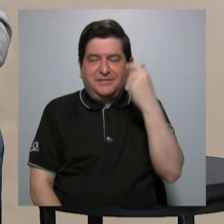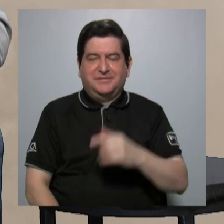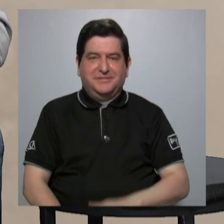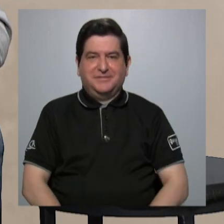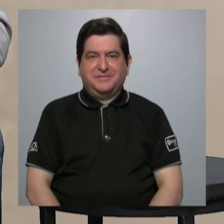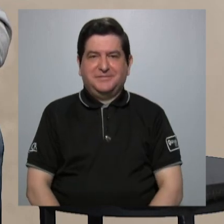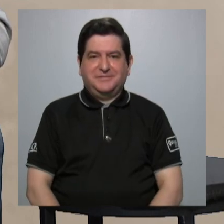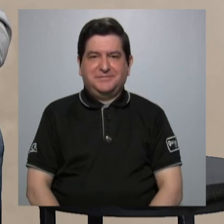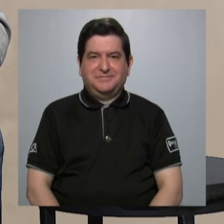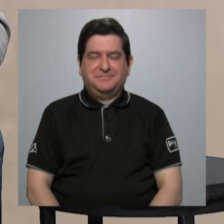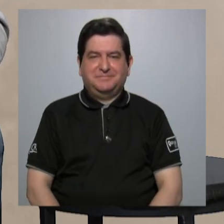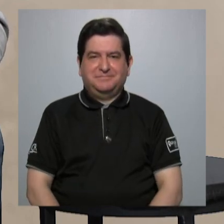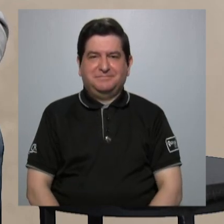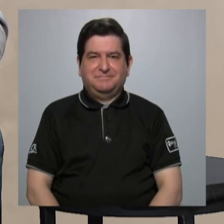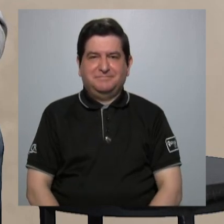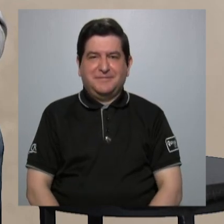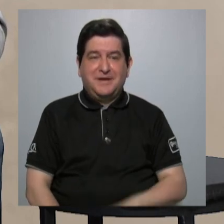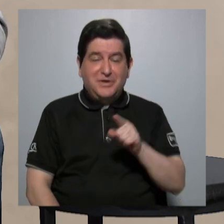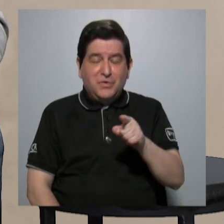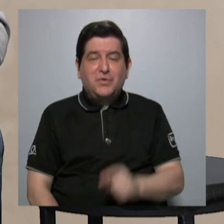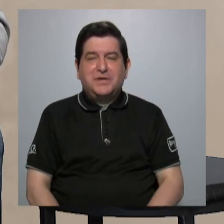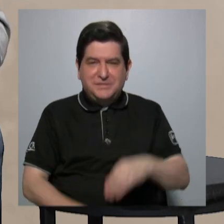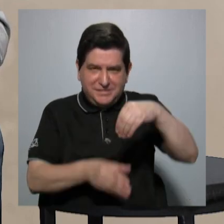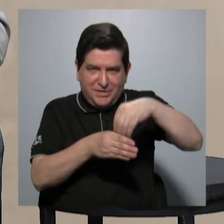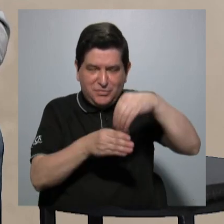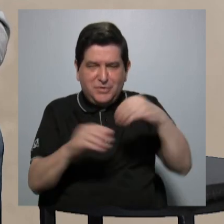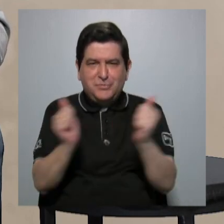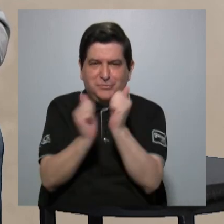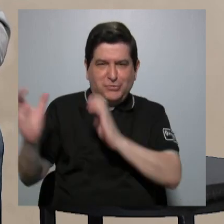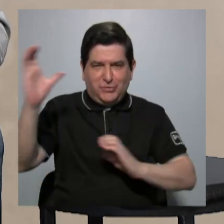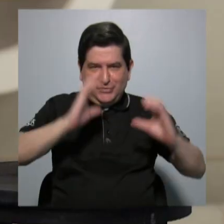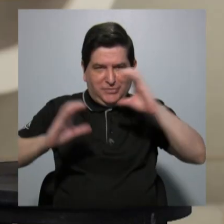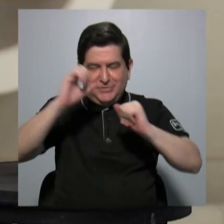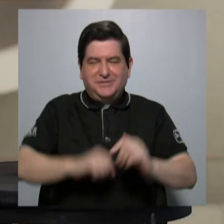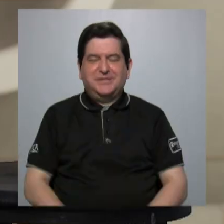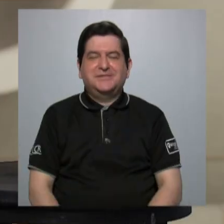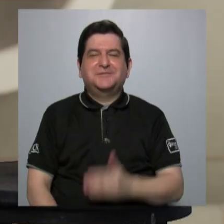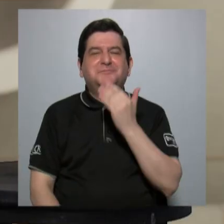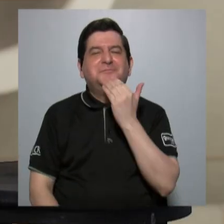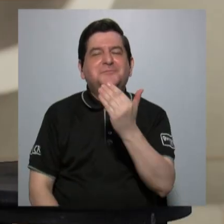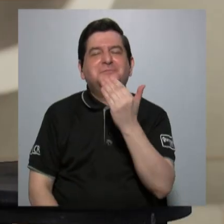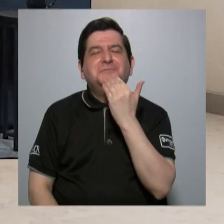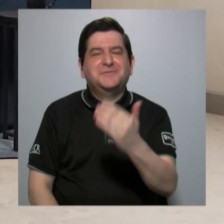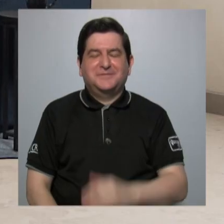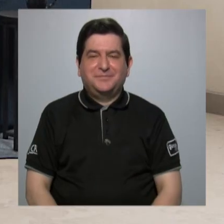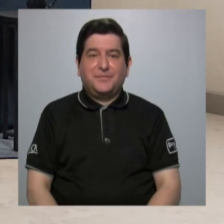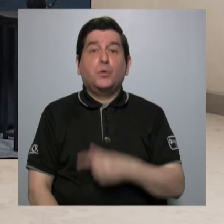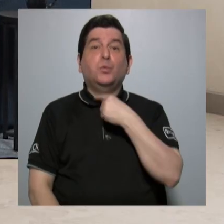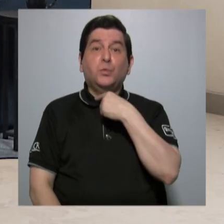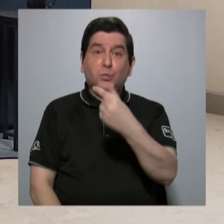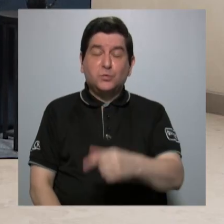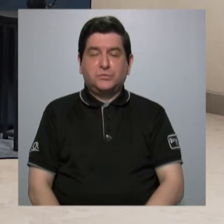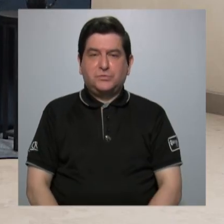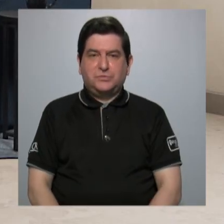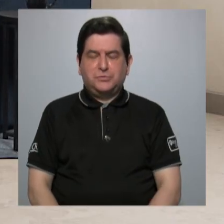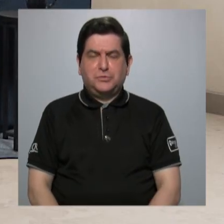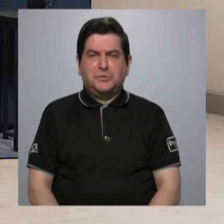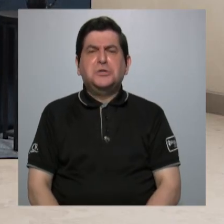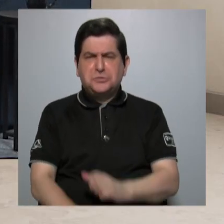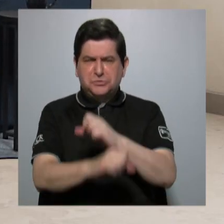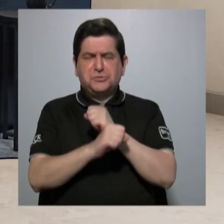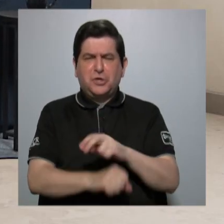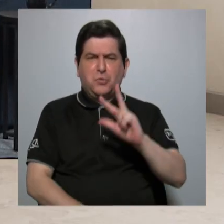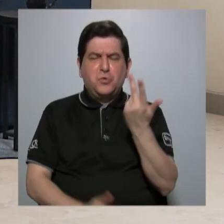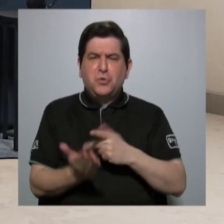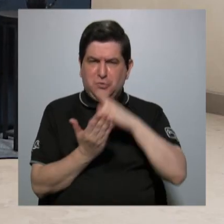gobierno con este aporte de conciencia. Sí, señor. Muy agradecido como siempre, Roberto. Mucho gusto. No